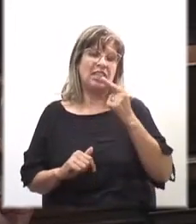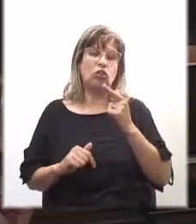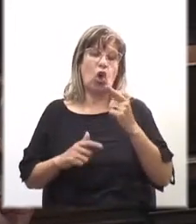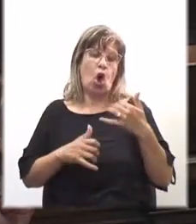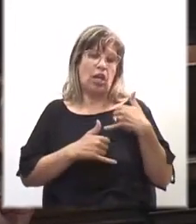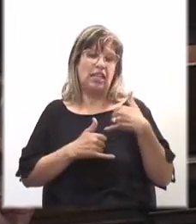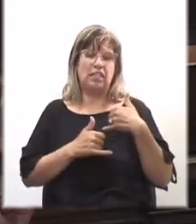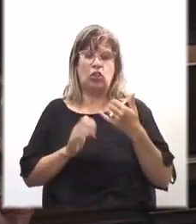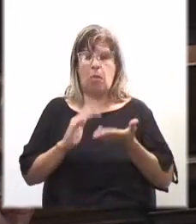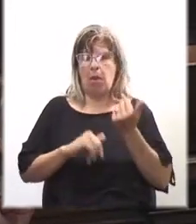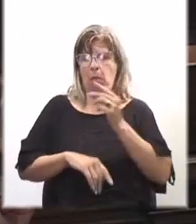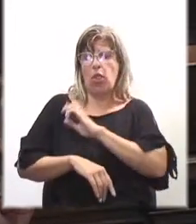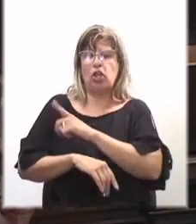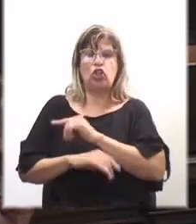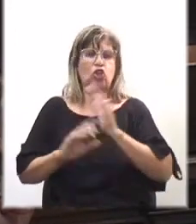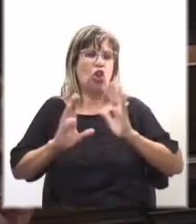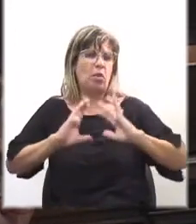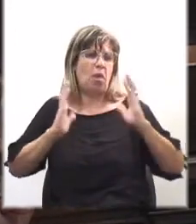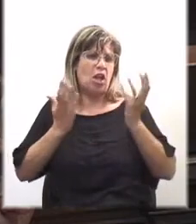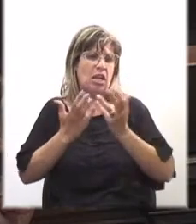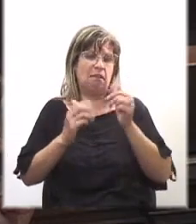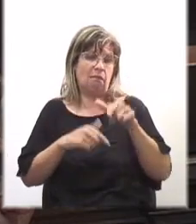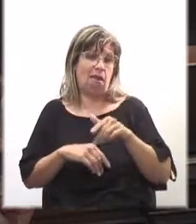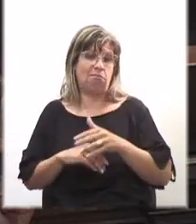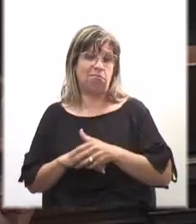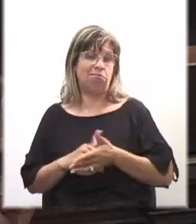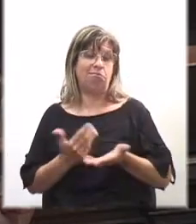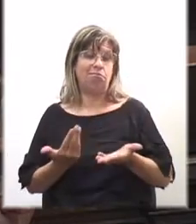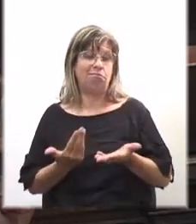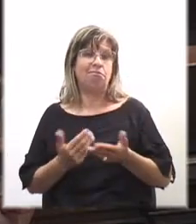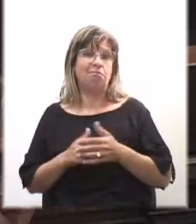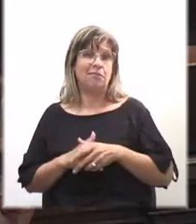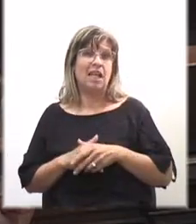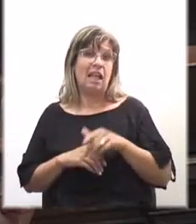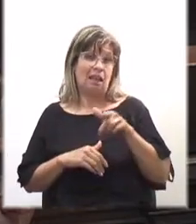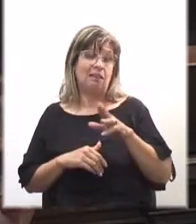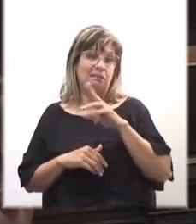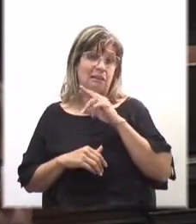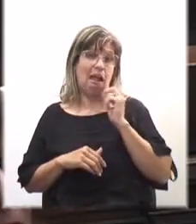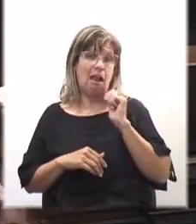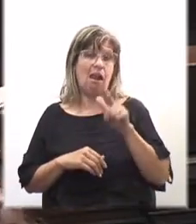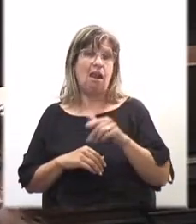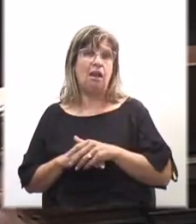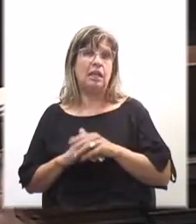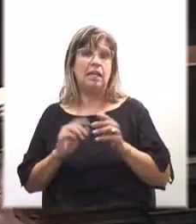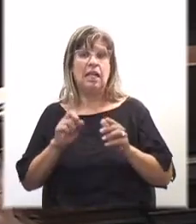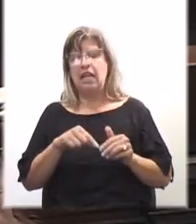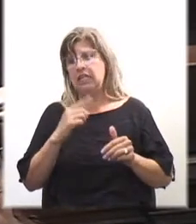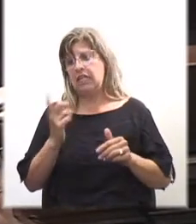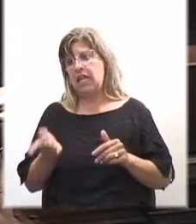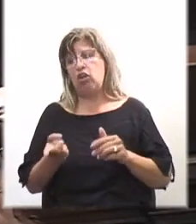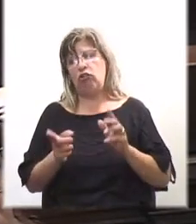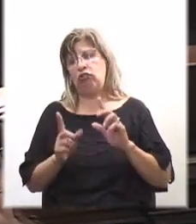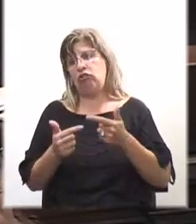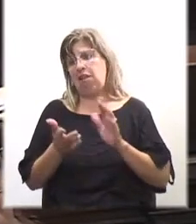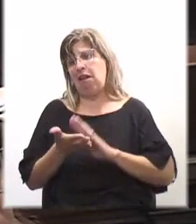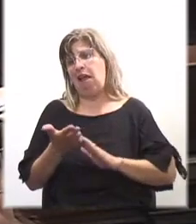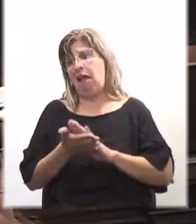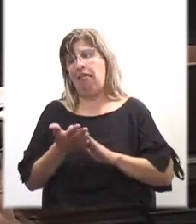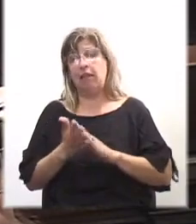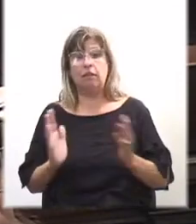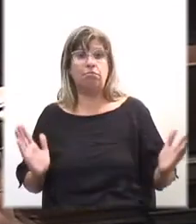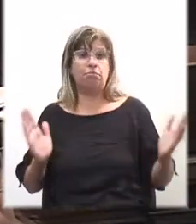del planeta ocupa el Estado de Israel, y el otro no tiene prácticamente nada y están